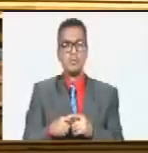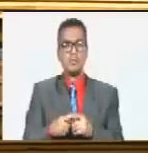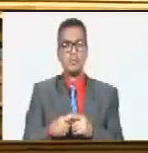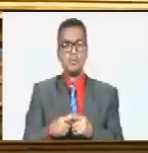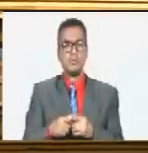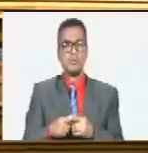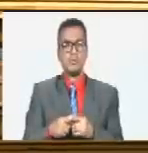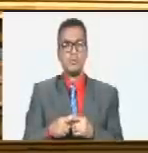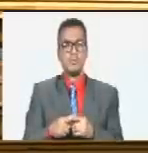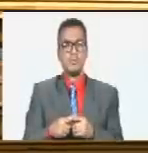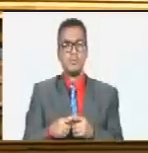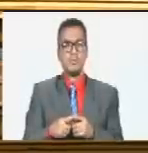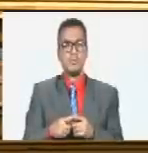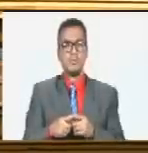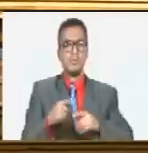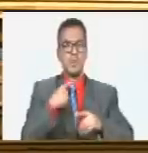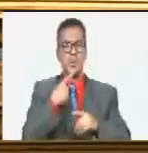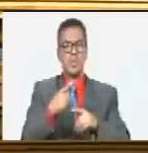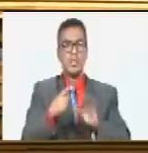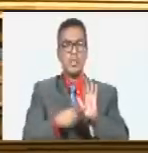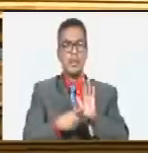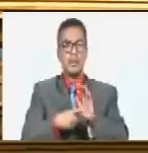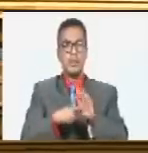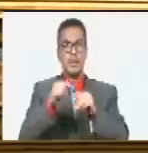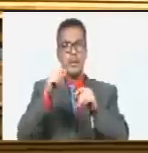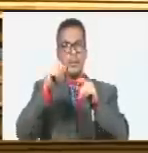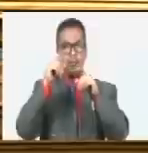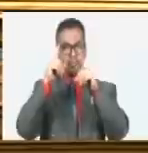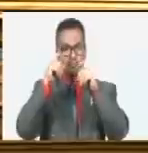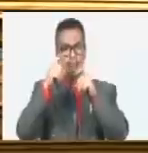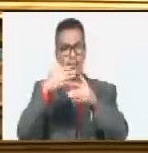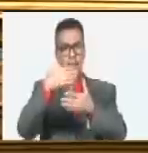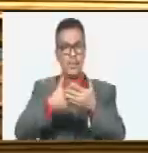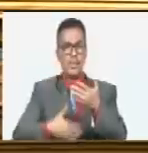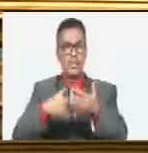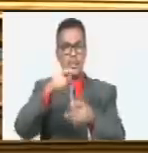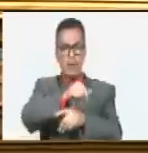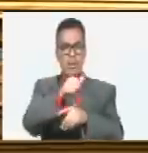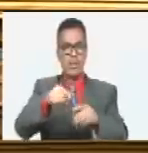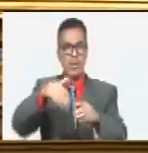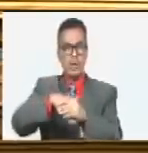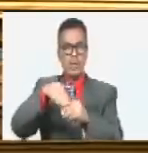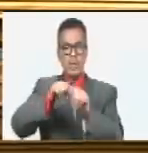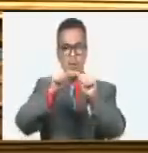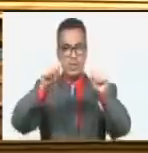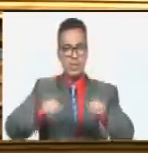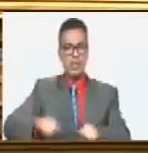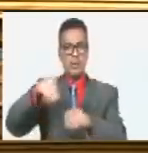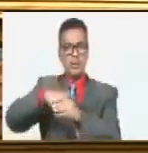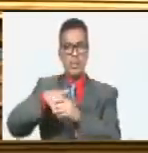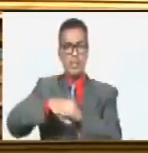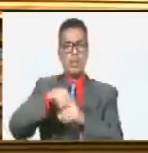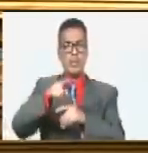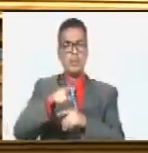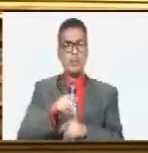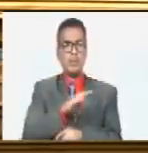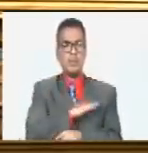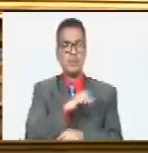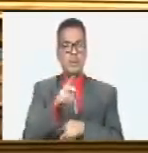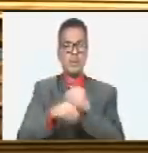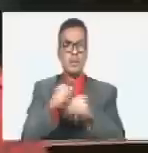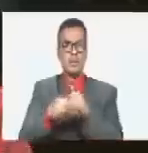Yo le pondría una fotografía de Tibisay a cada máquina de votación, porque ese sistema electoral es hechura de ella.